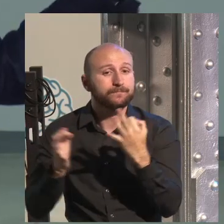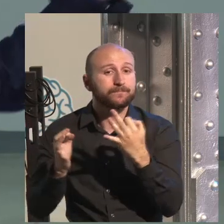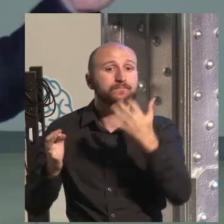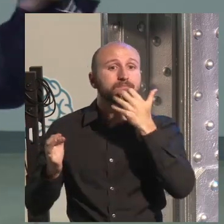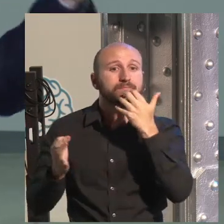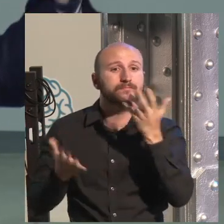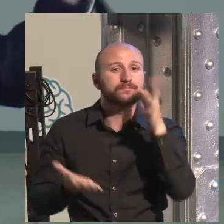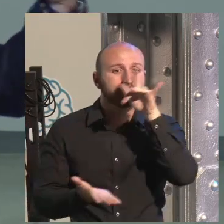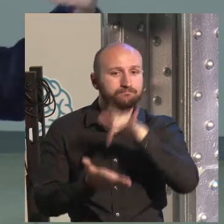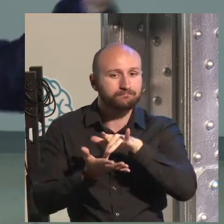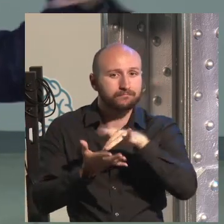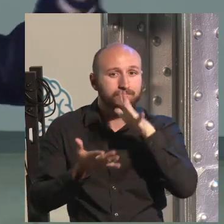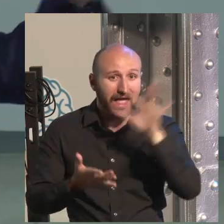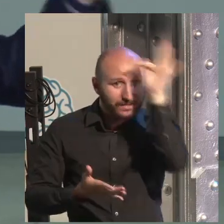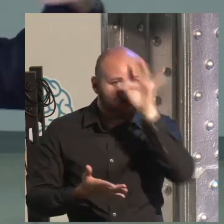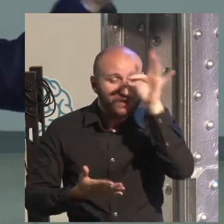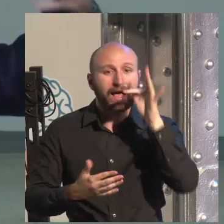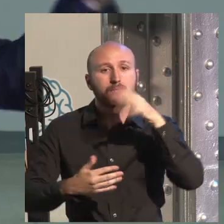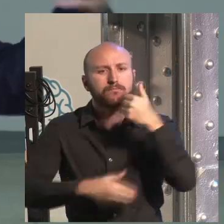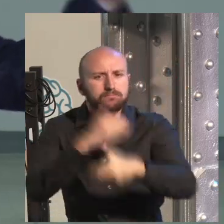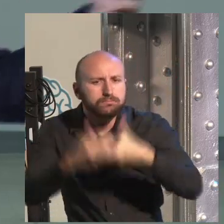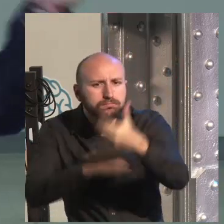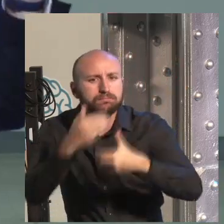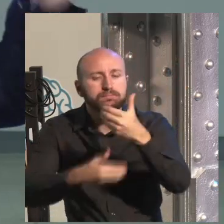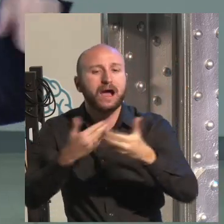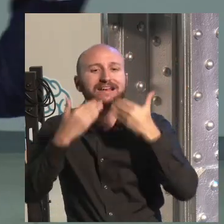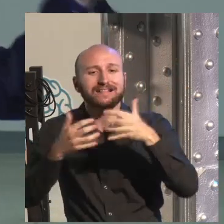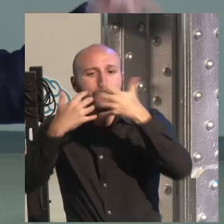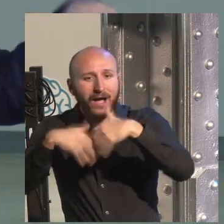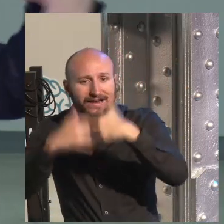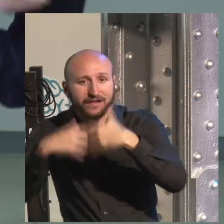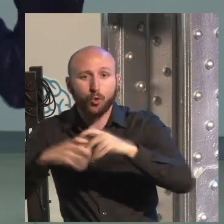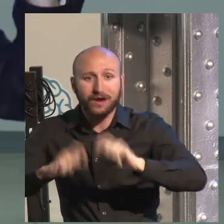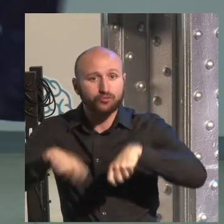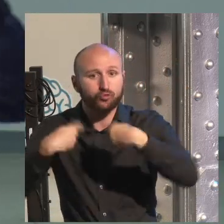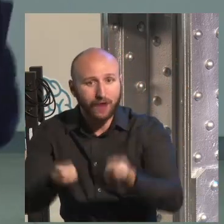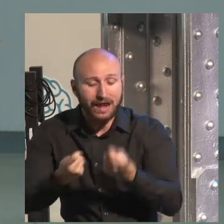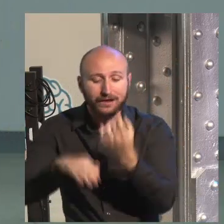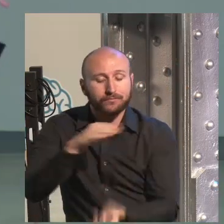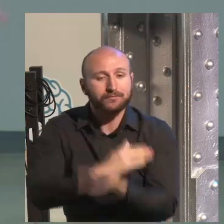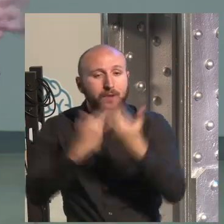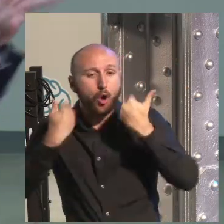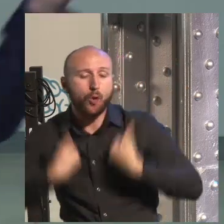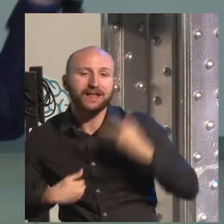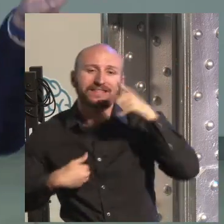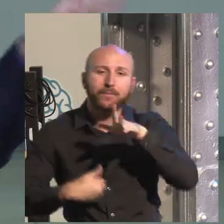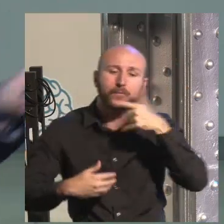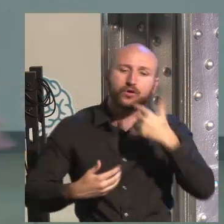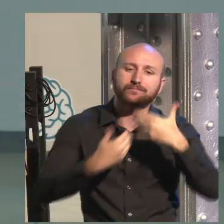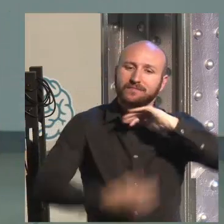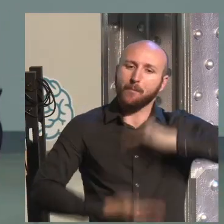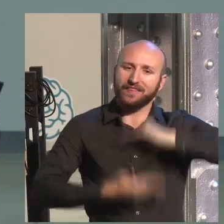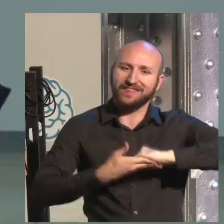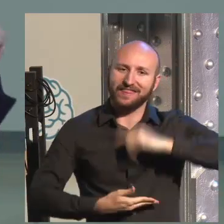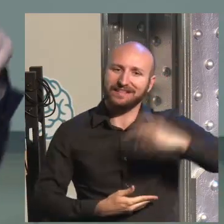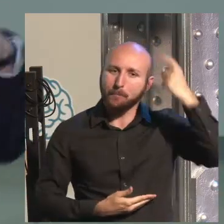arrojará luz la teoría de la evolución por el mecanismo de la selección natural sobre el origen del hombre y sus facultades mentales, que esa es la parte que no he